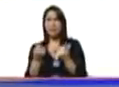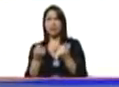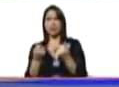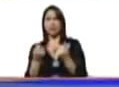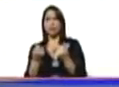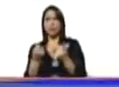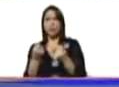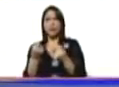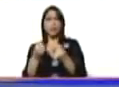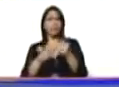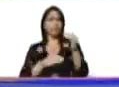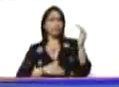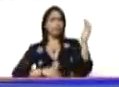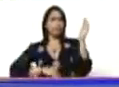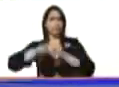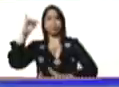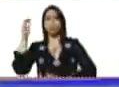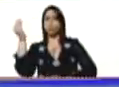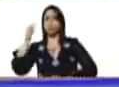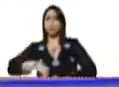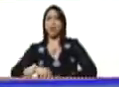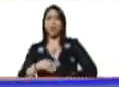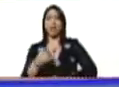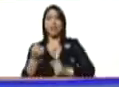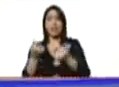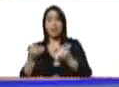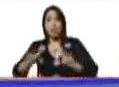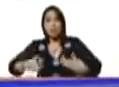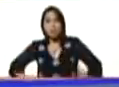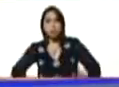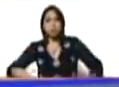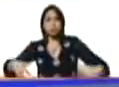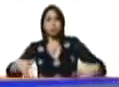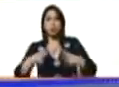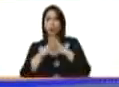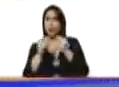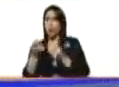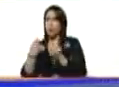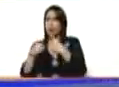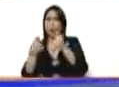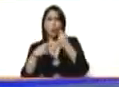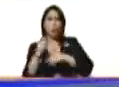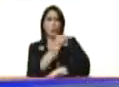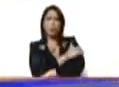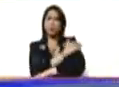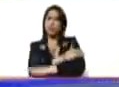30 veces sus riquezas, mala vida. Para ellos es un negocio todo, todo, todo.